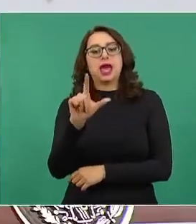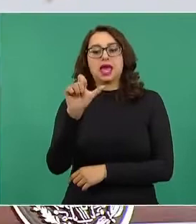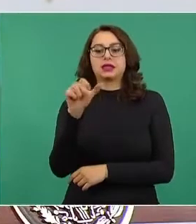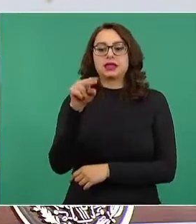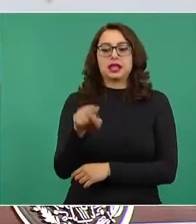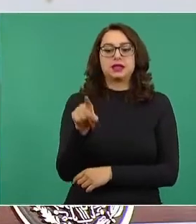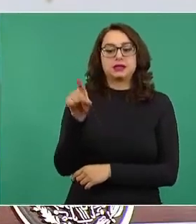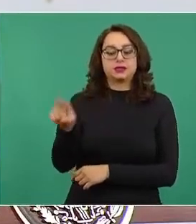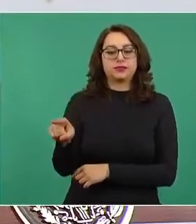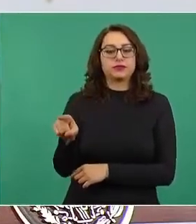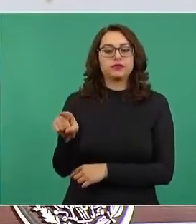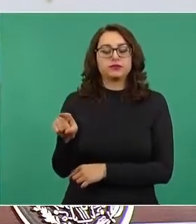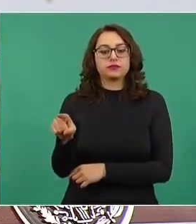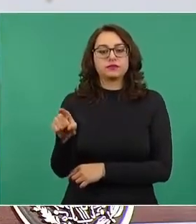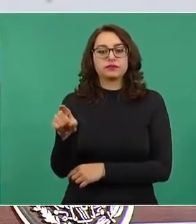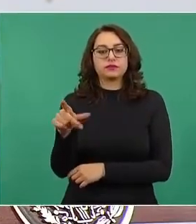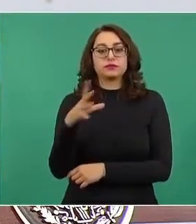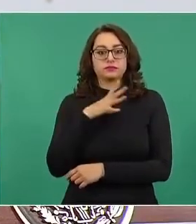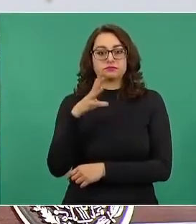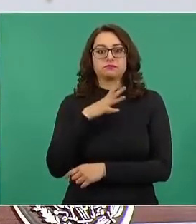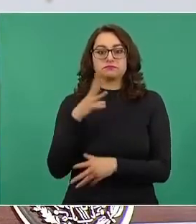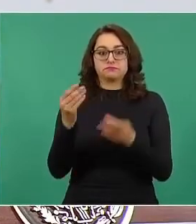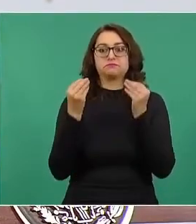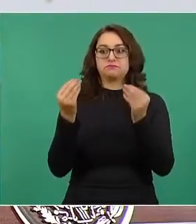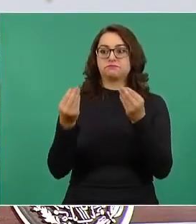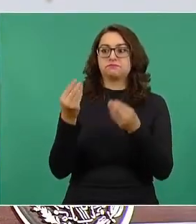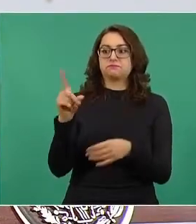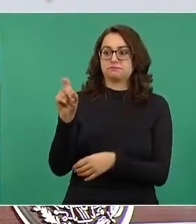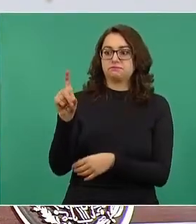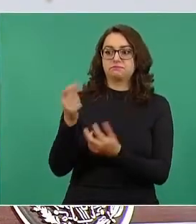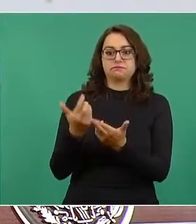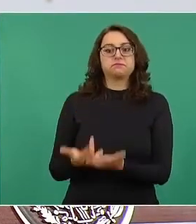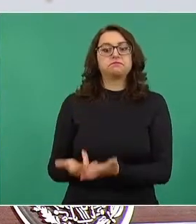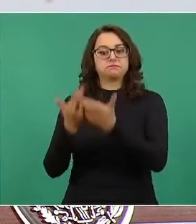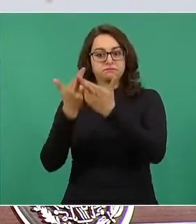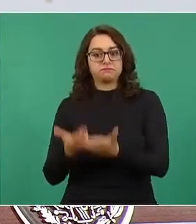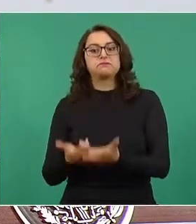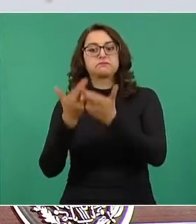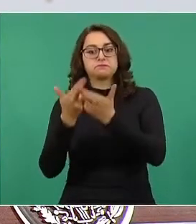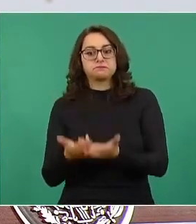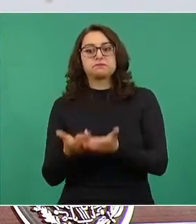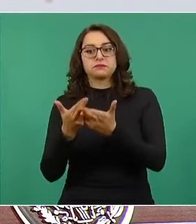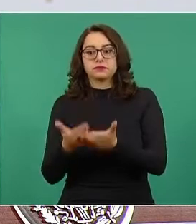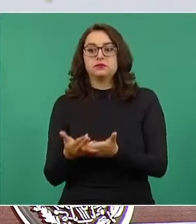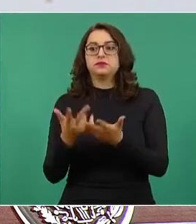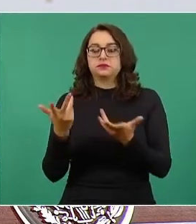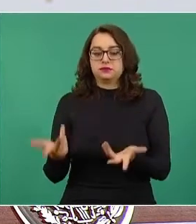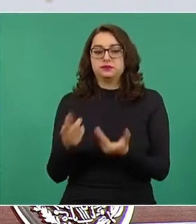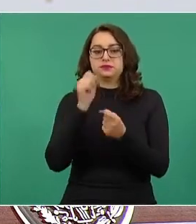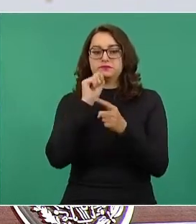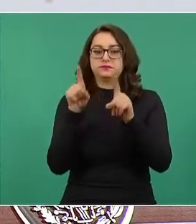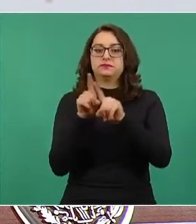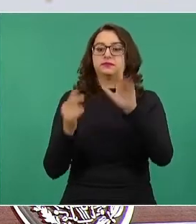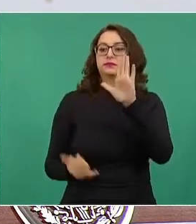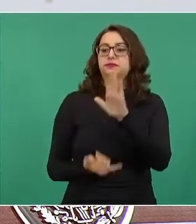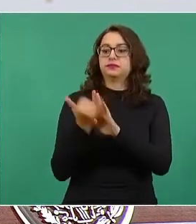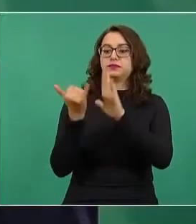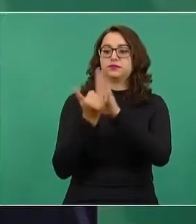agua ahora suficiente. Vamos a hacer también un acueducto